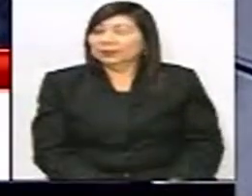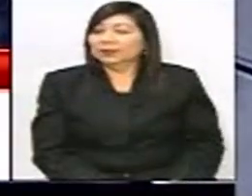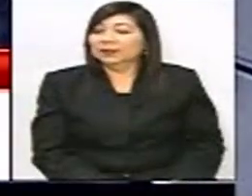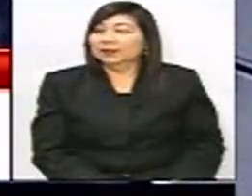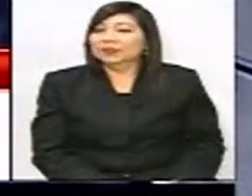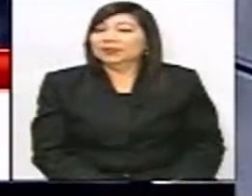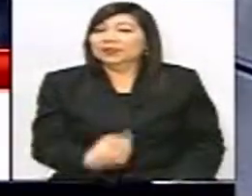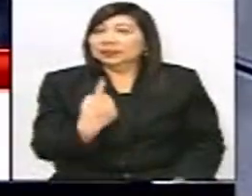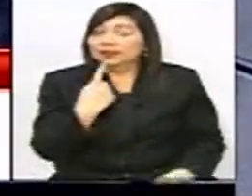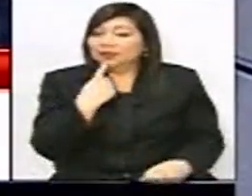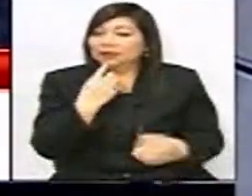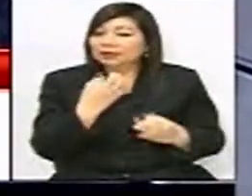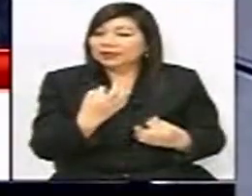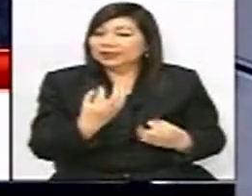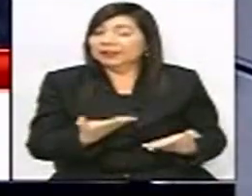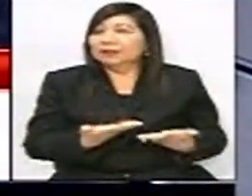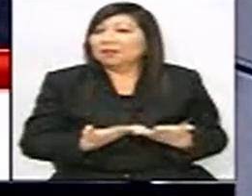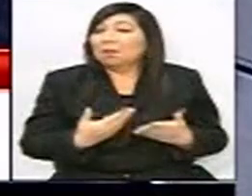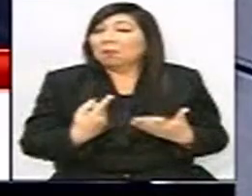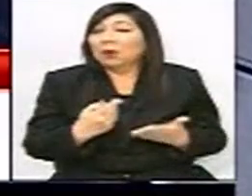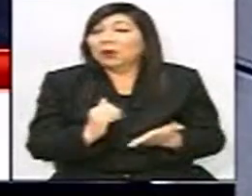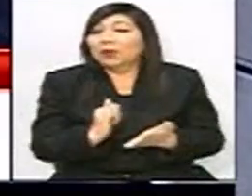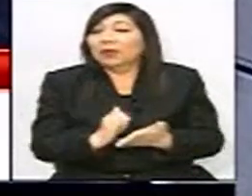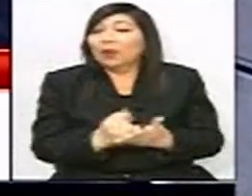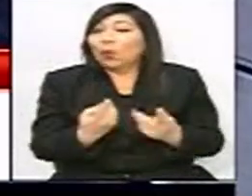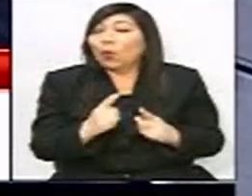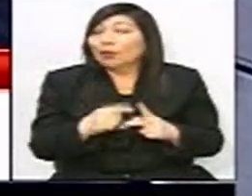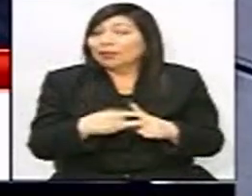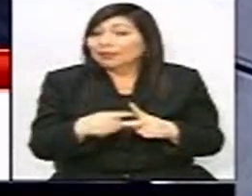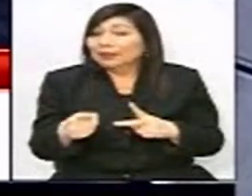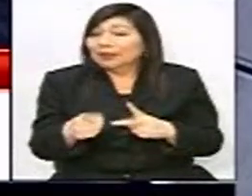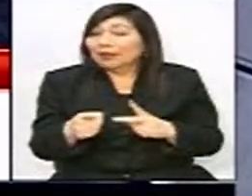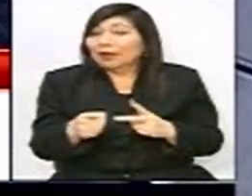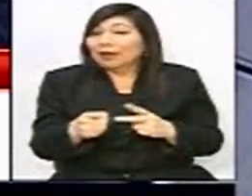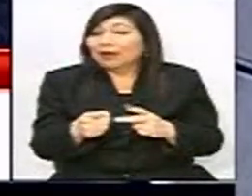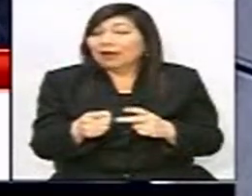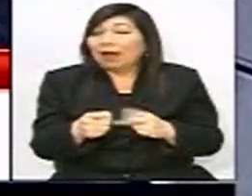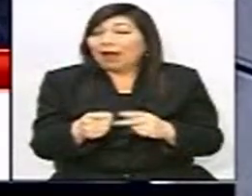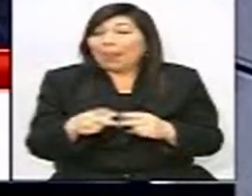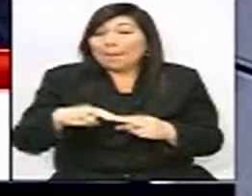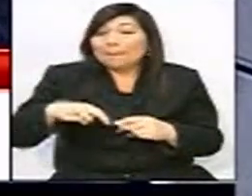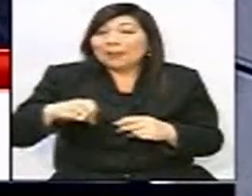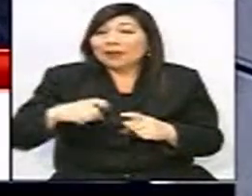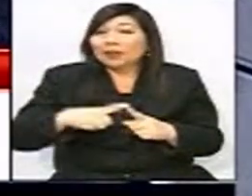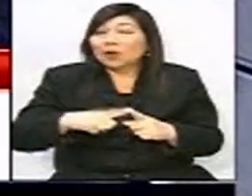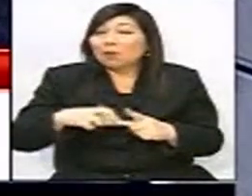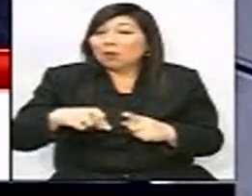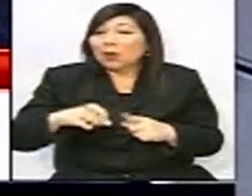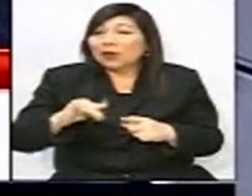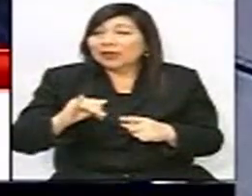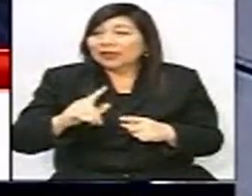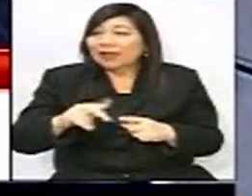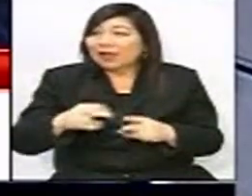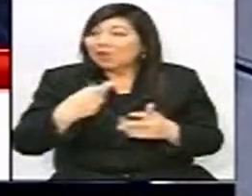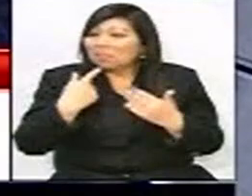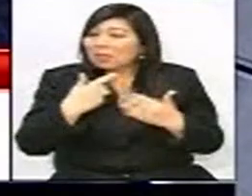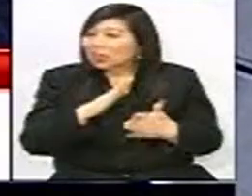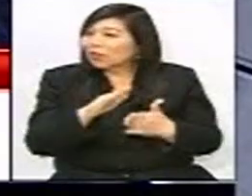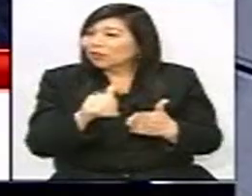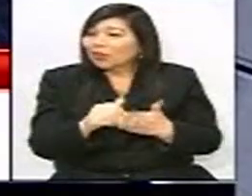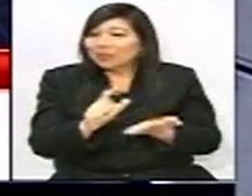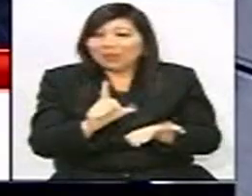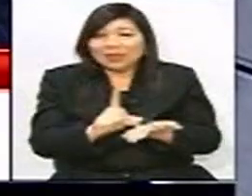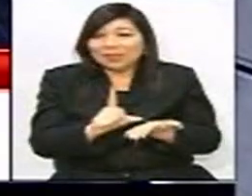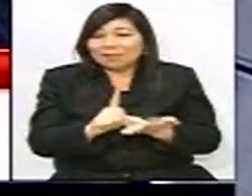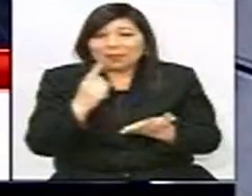en cuenta definitivamente. O sea, ¿por qué? Porque cuando se saca el metropolitano, todo lo que pierde también Lima,